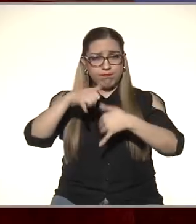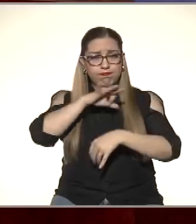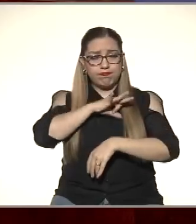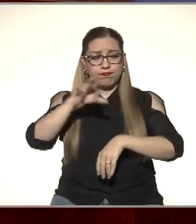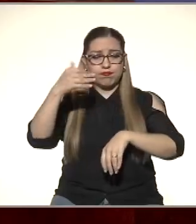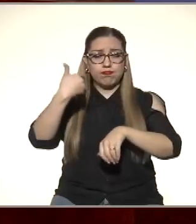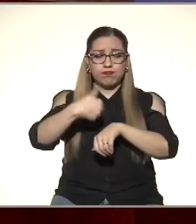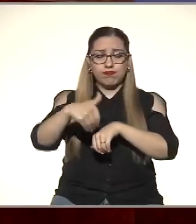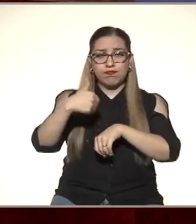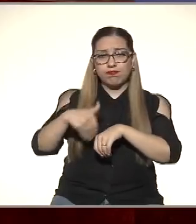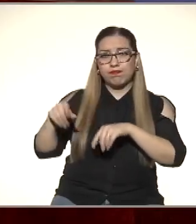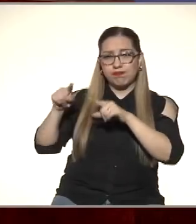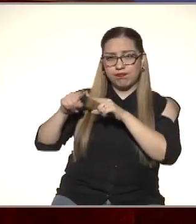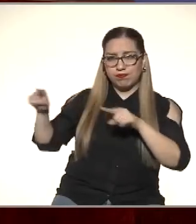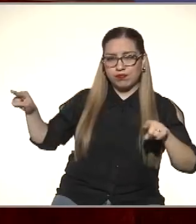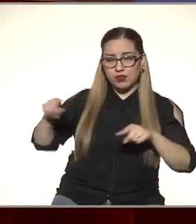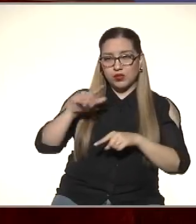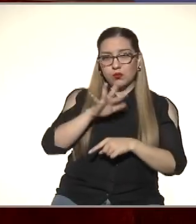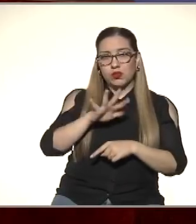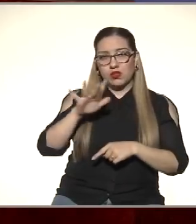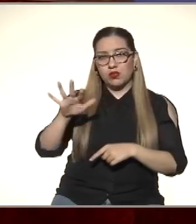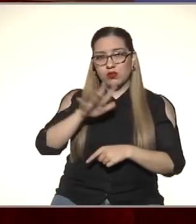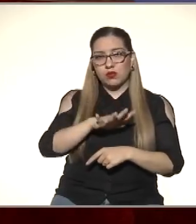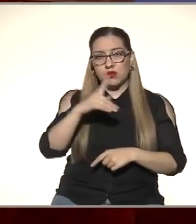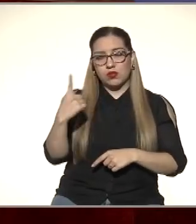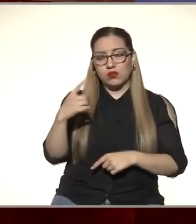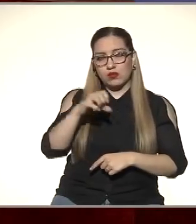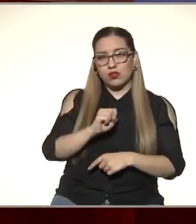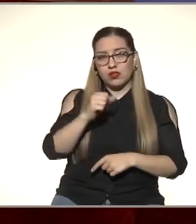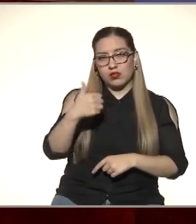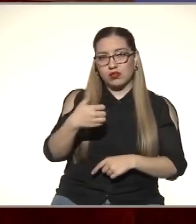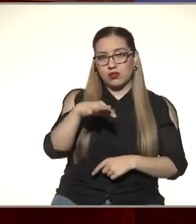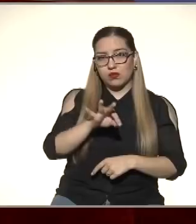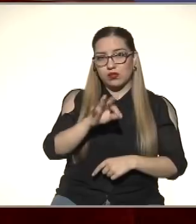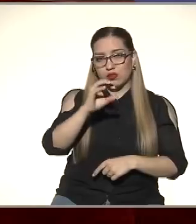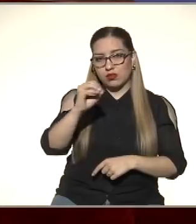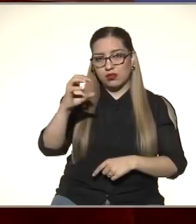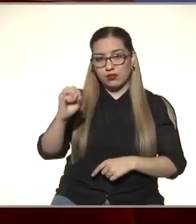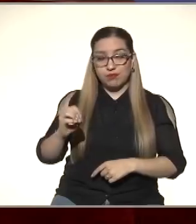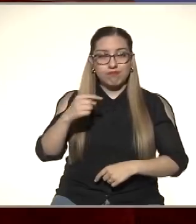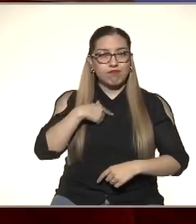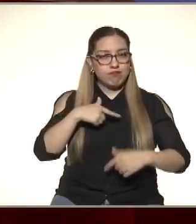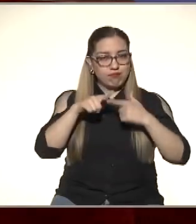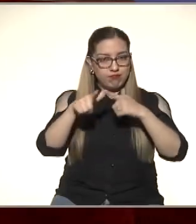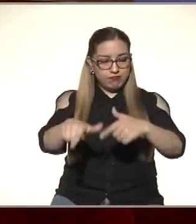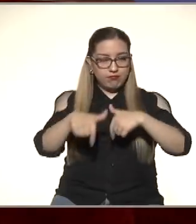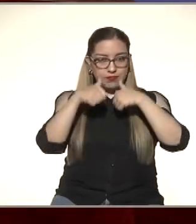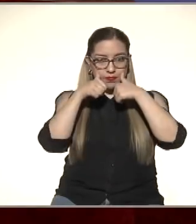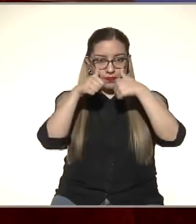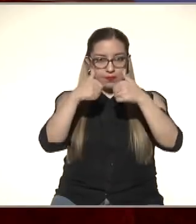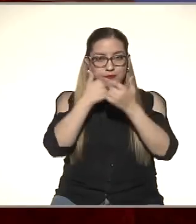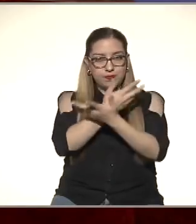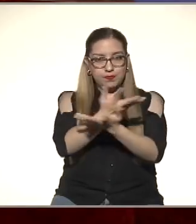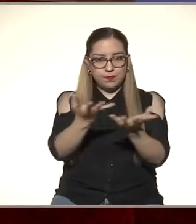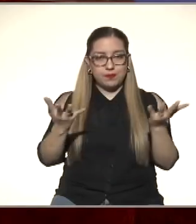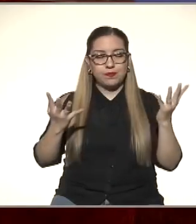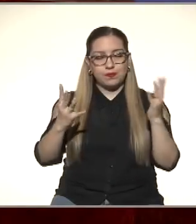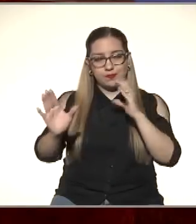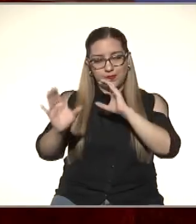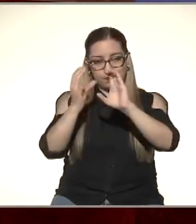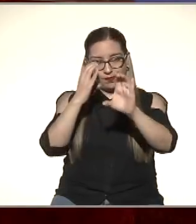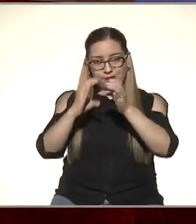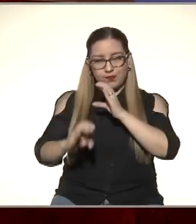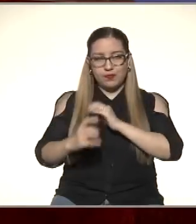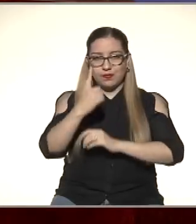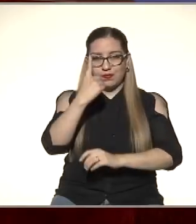es el 55 51 66 40 00. Yo estoy muy pendiente de todos los testimonios que nos están dejando. También